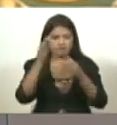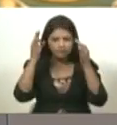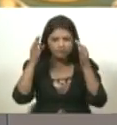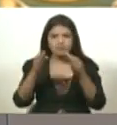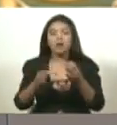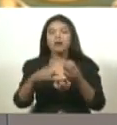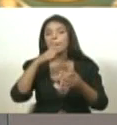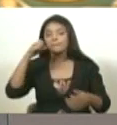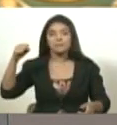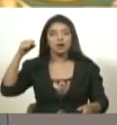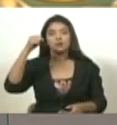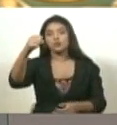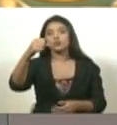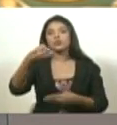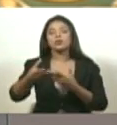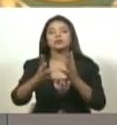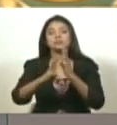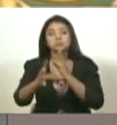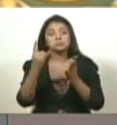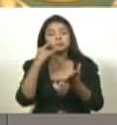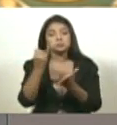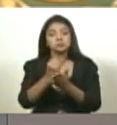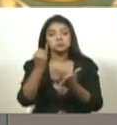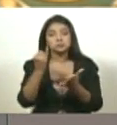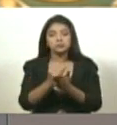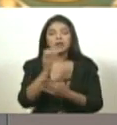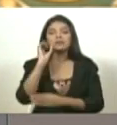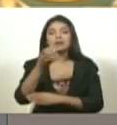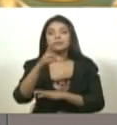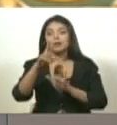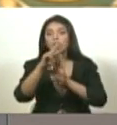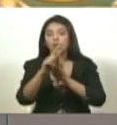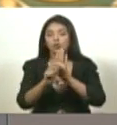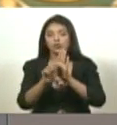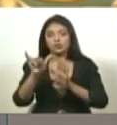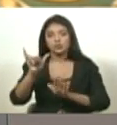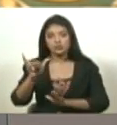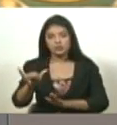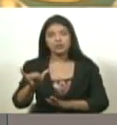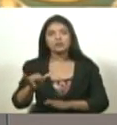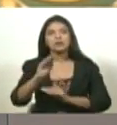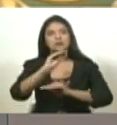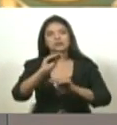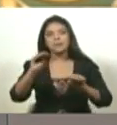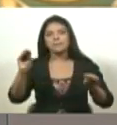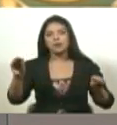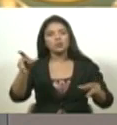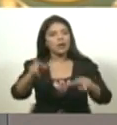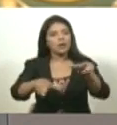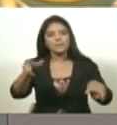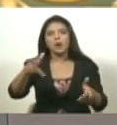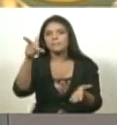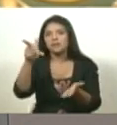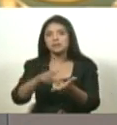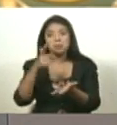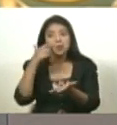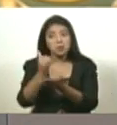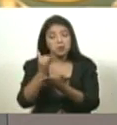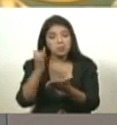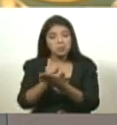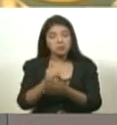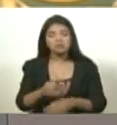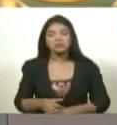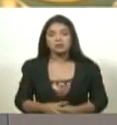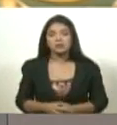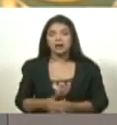los leales a Maduro realizaron un simulacro de la Asamblea Constituyente, llamando a los partidarios a participar en un simulacro.